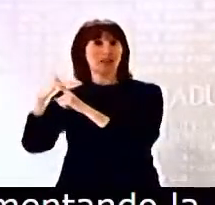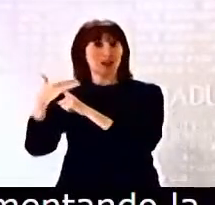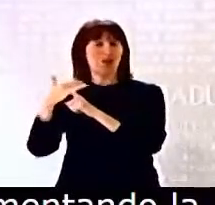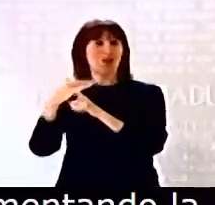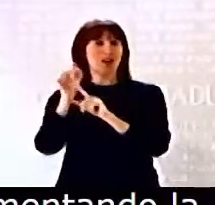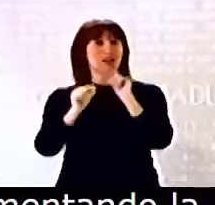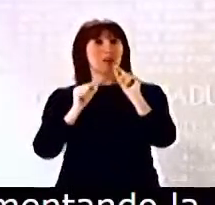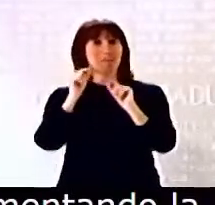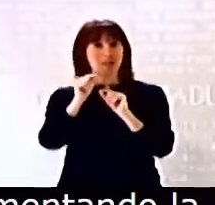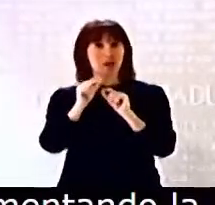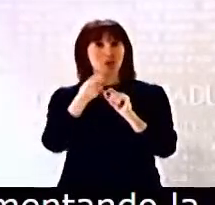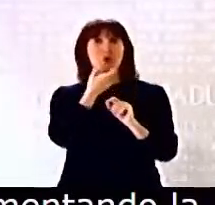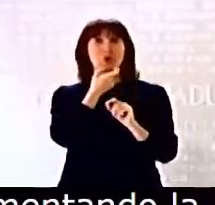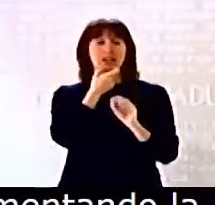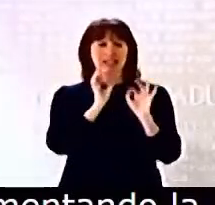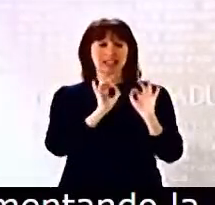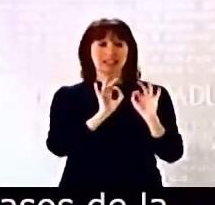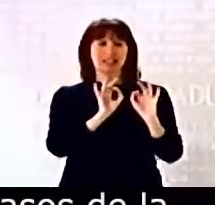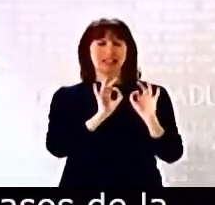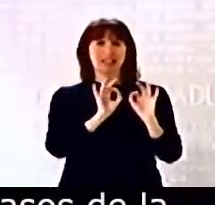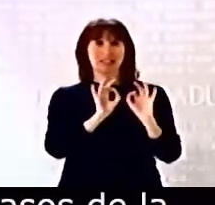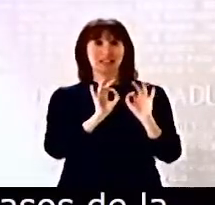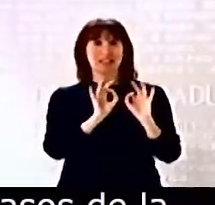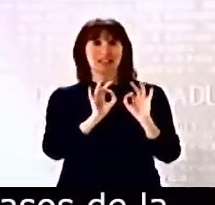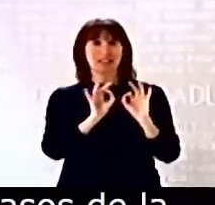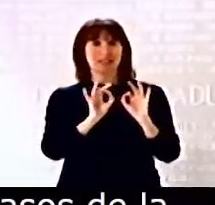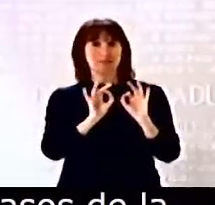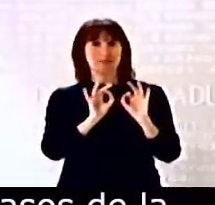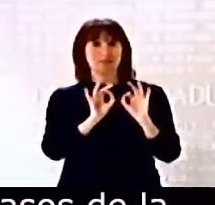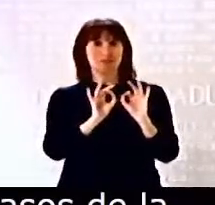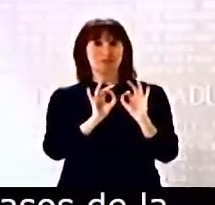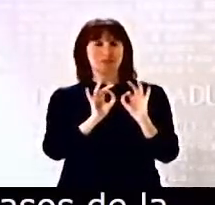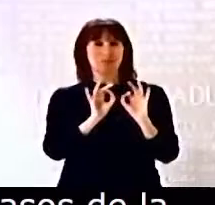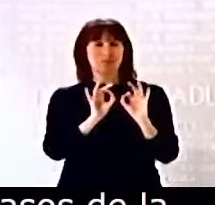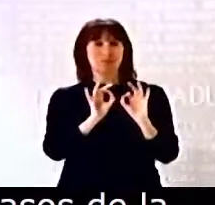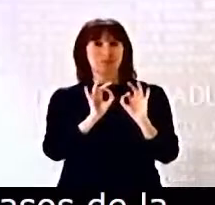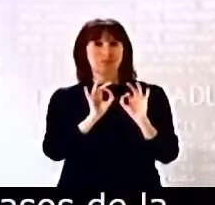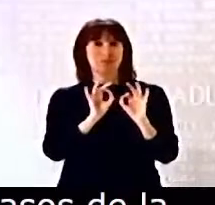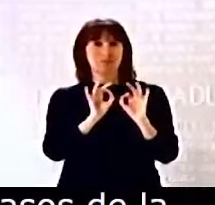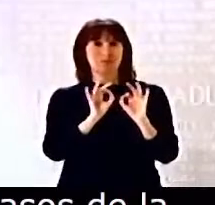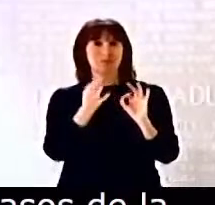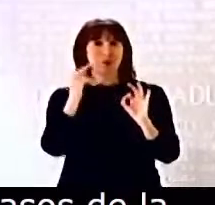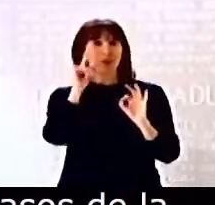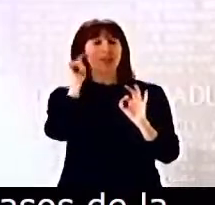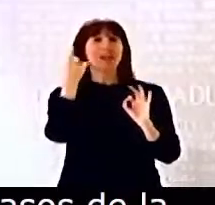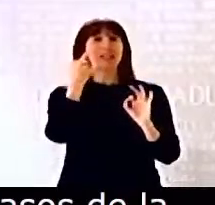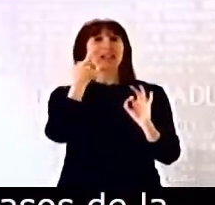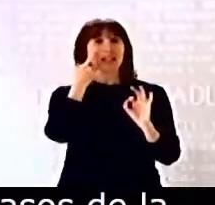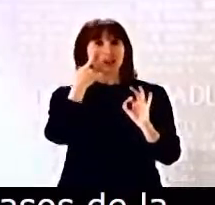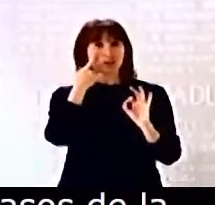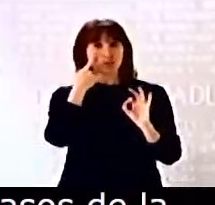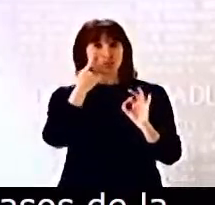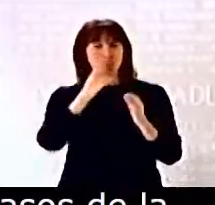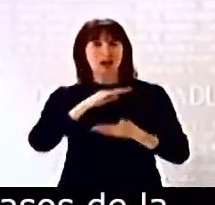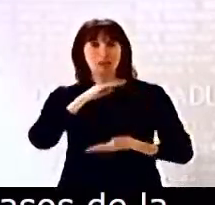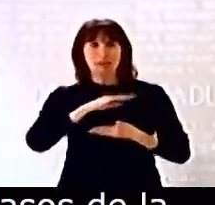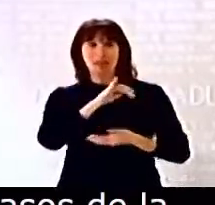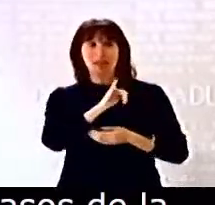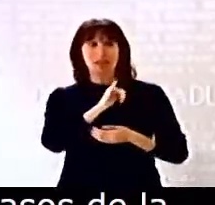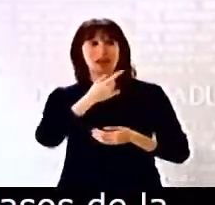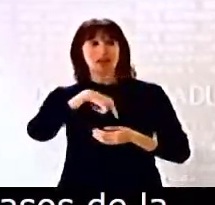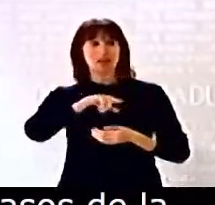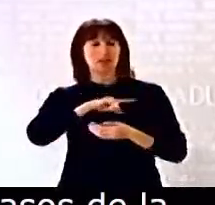variante británica con una capacidad de detección de muestras donde vamos a